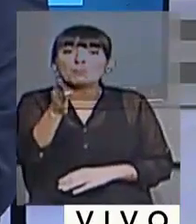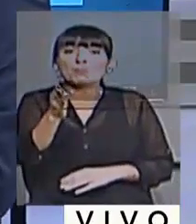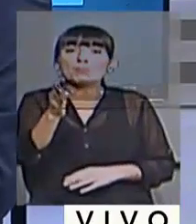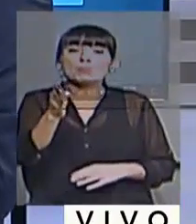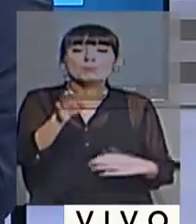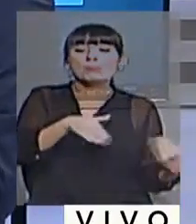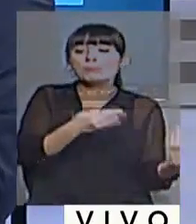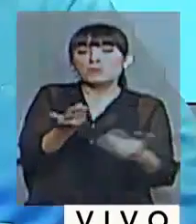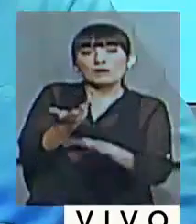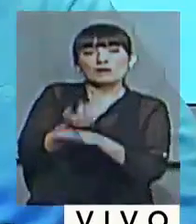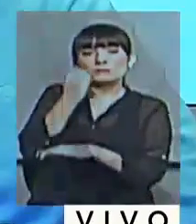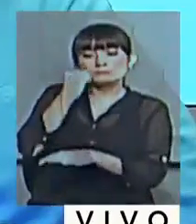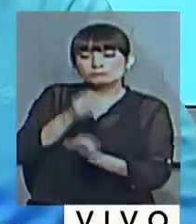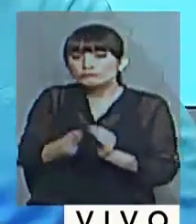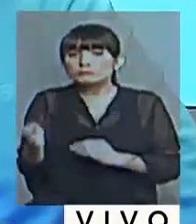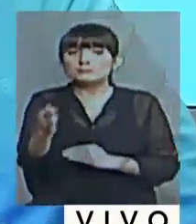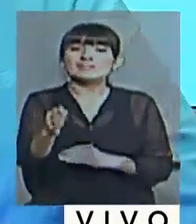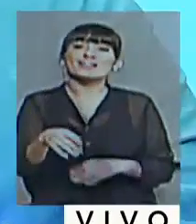cariño.